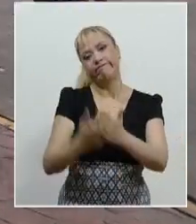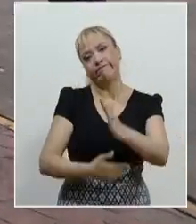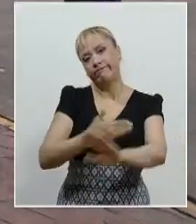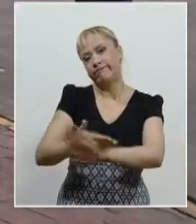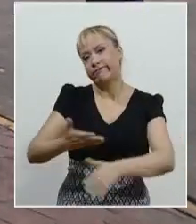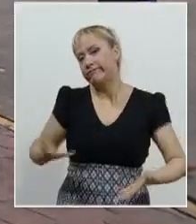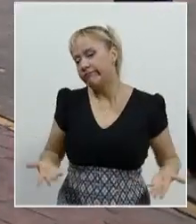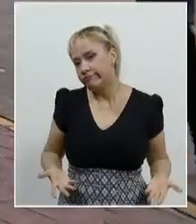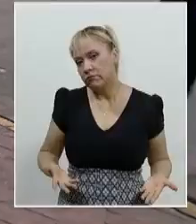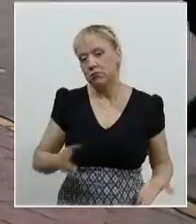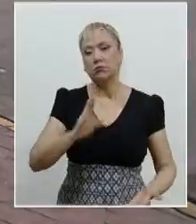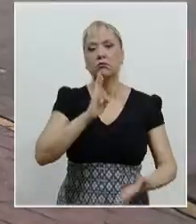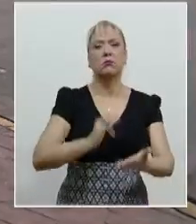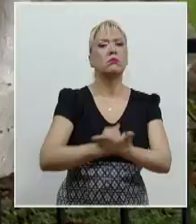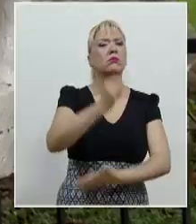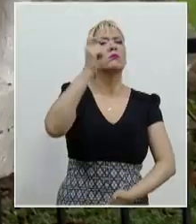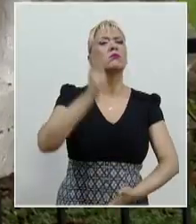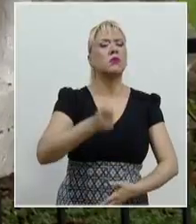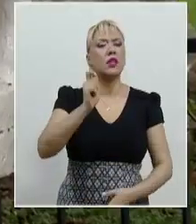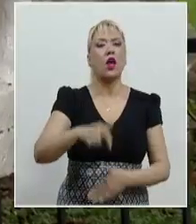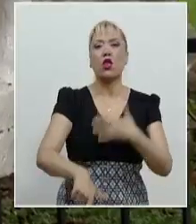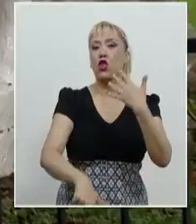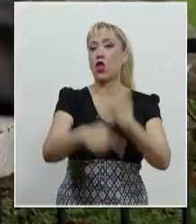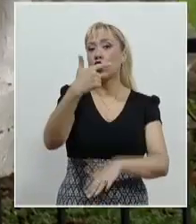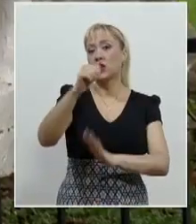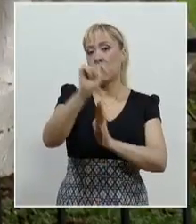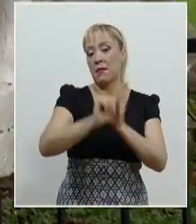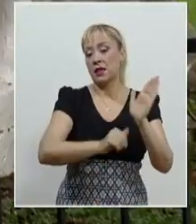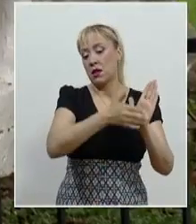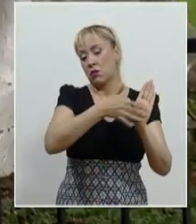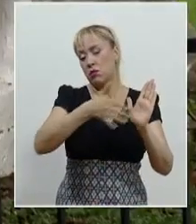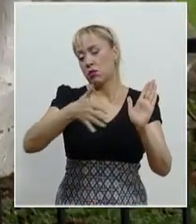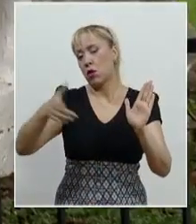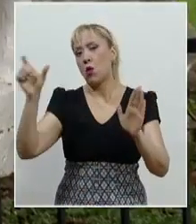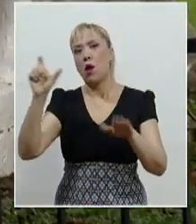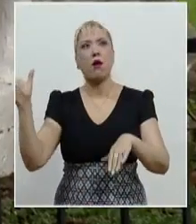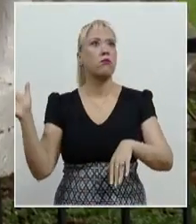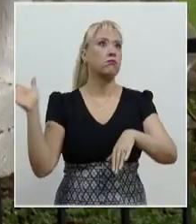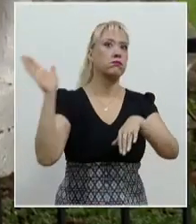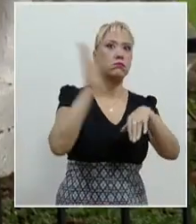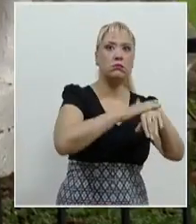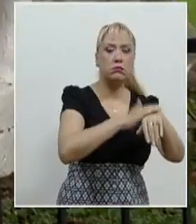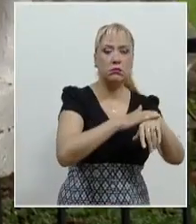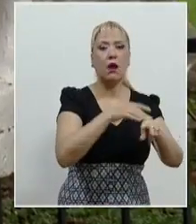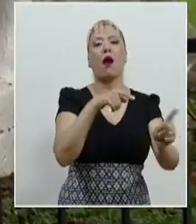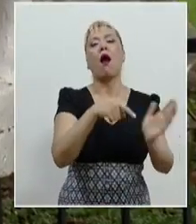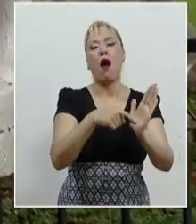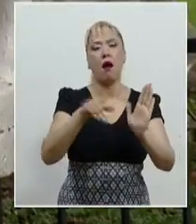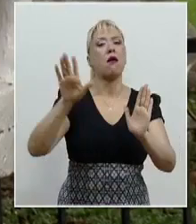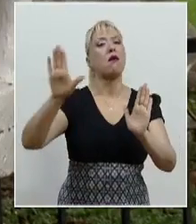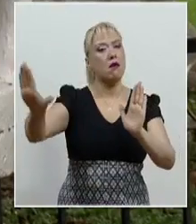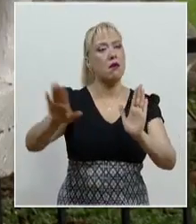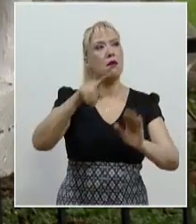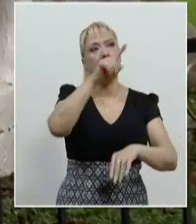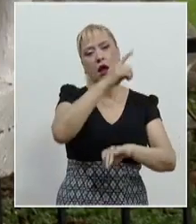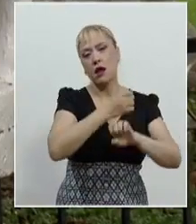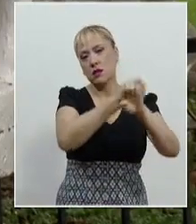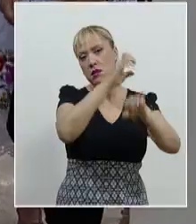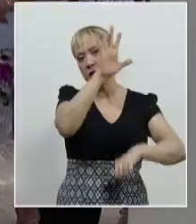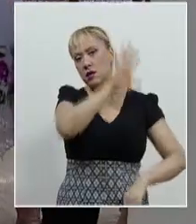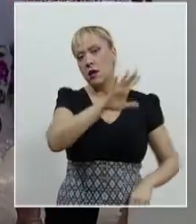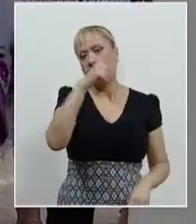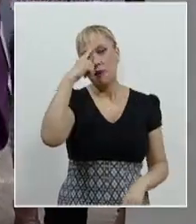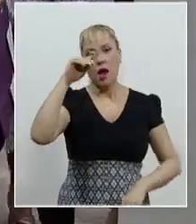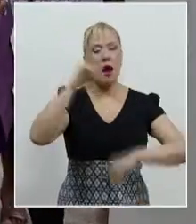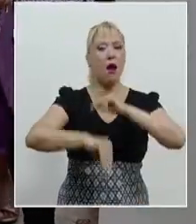sentencia surtirá efectos a los 12 meses de haber sido notificada la resolución y vincula al Congreso del Estado para llevar